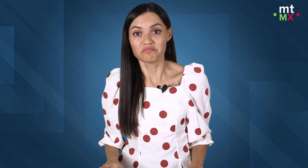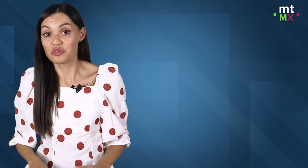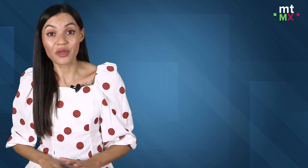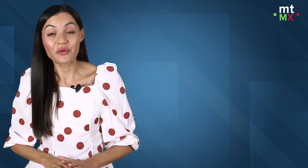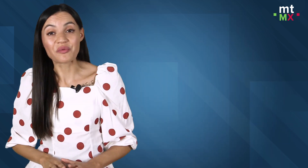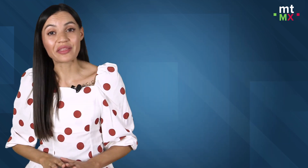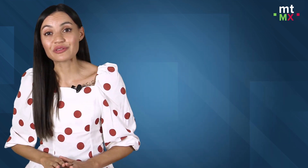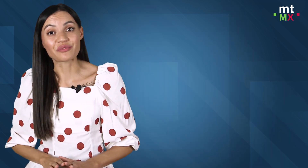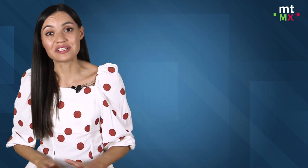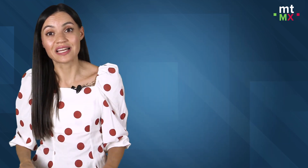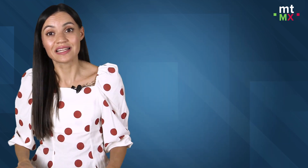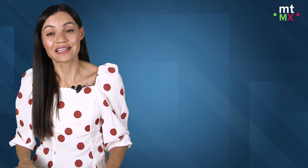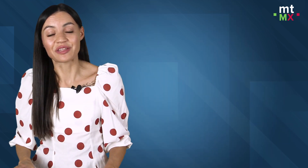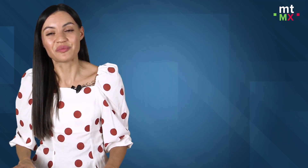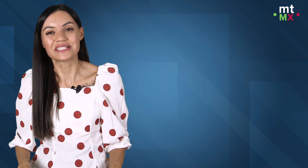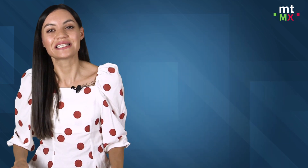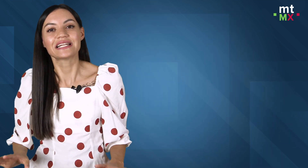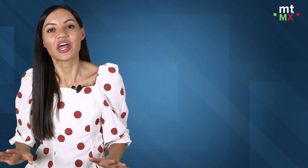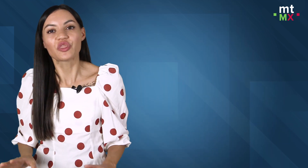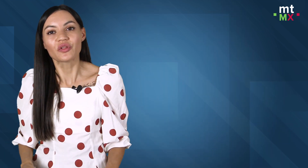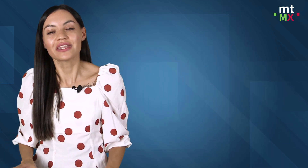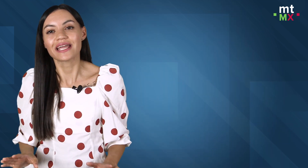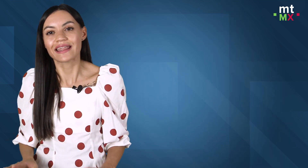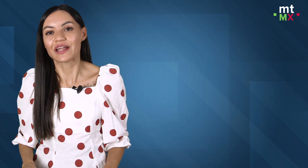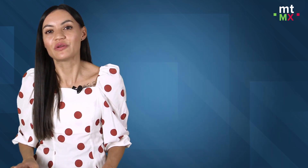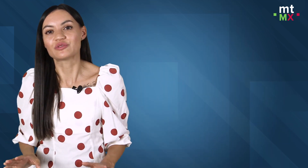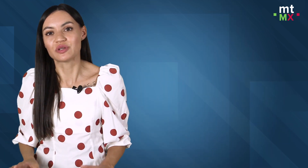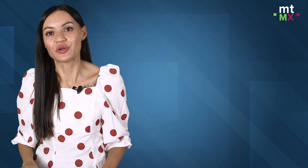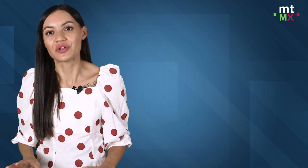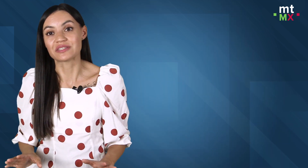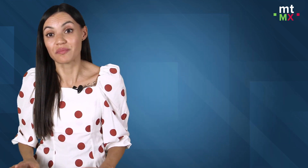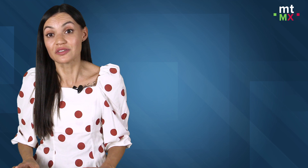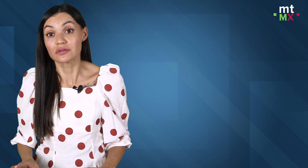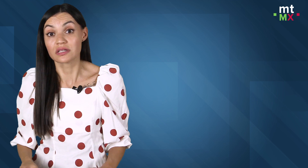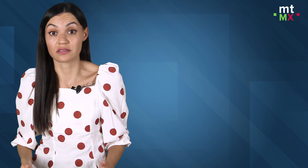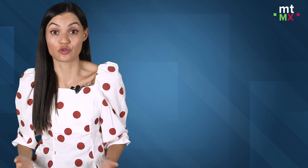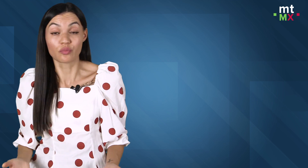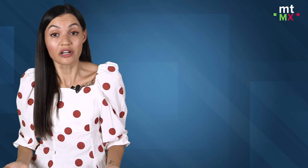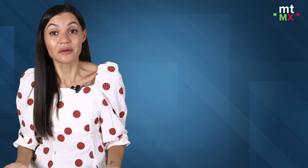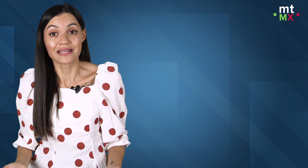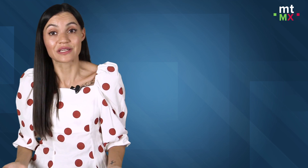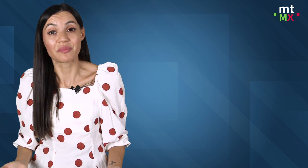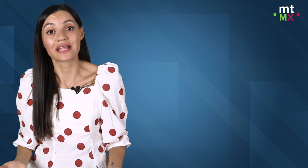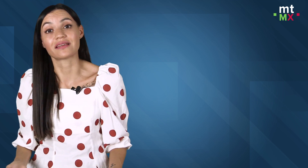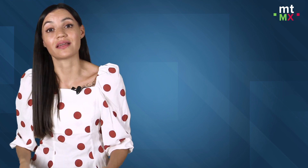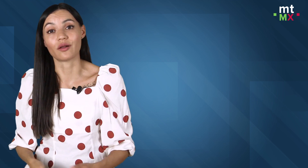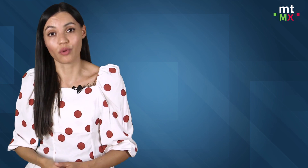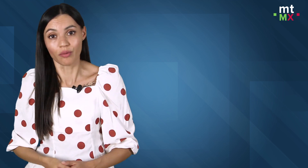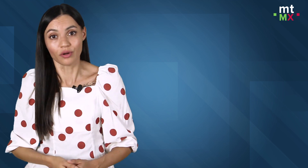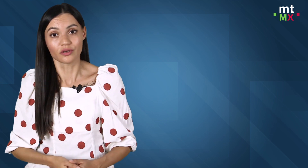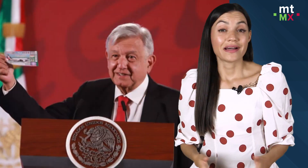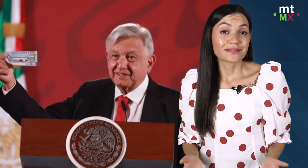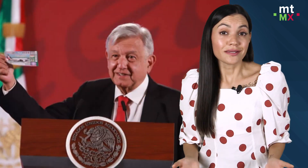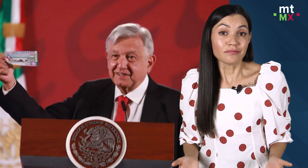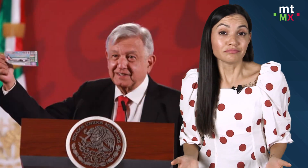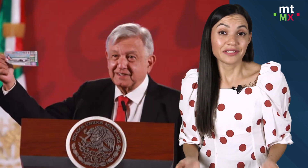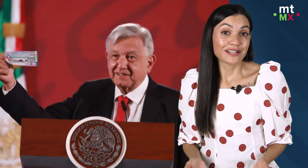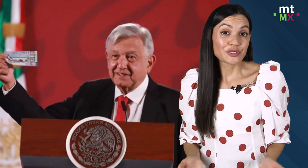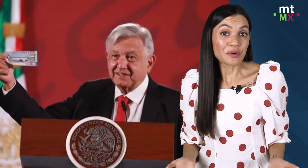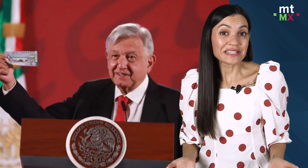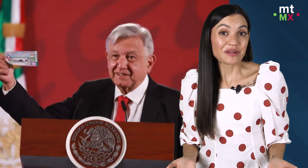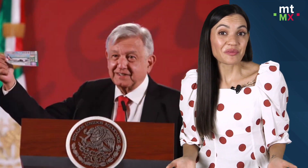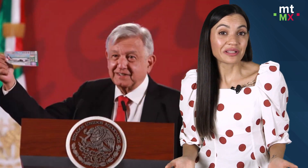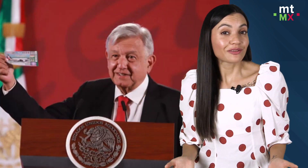no hay documentos oficiales que demuestren dónde quedaron los millones de pesos que se supone iban a hacer para atender al pueblo así